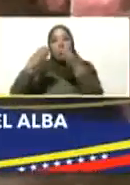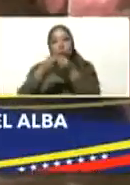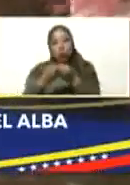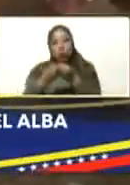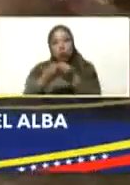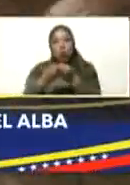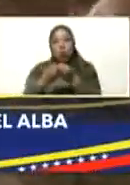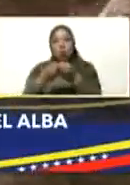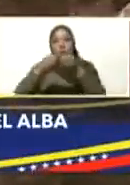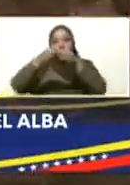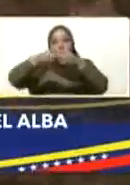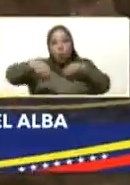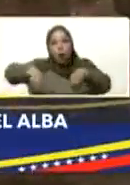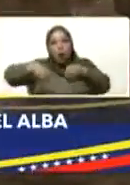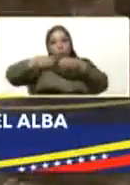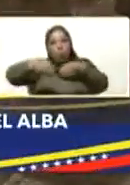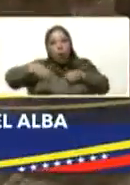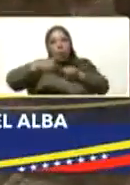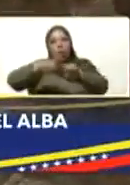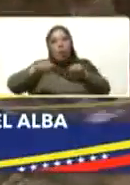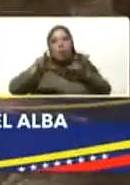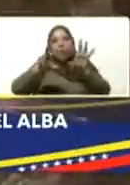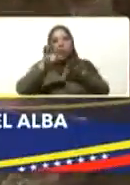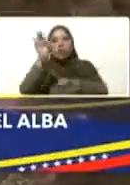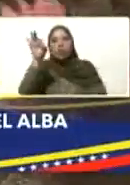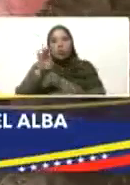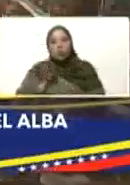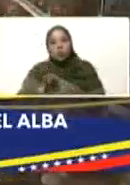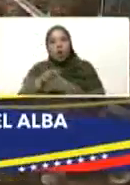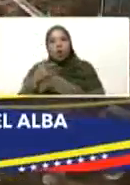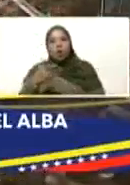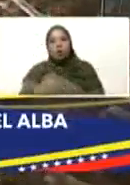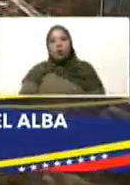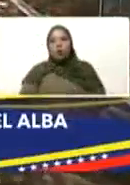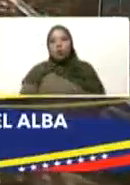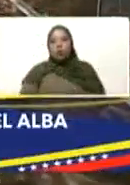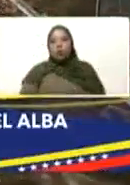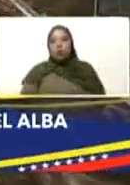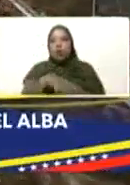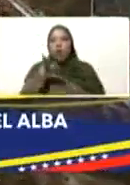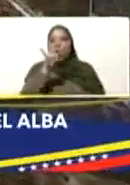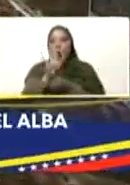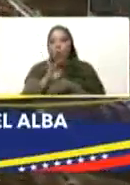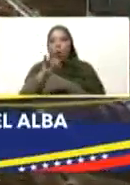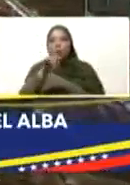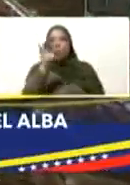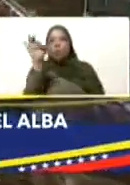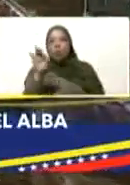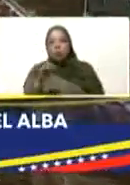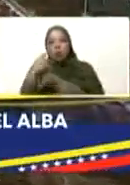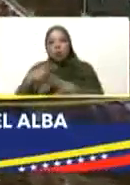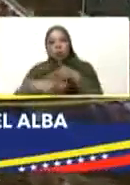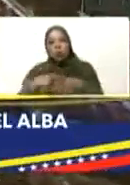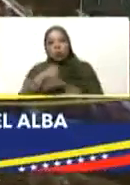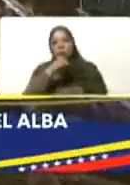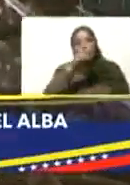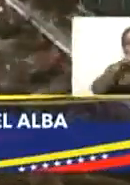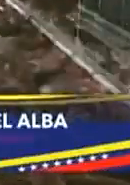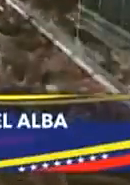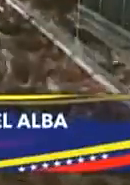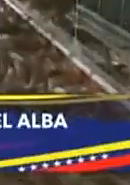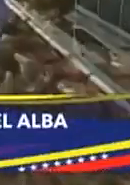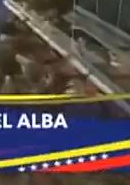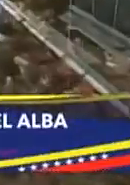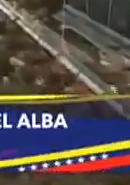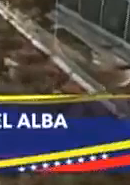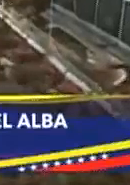Alba, ya tenemos un 80% de producción en los cuatro componentes. Así que hoy le queremos